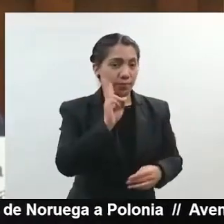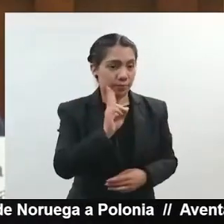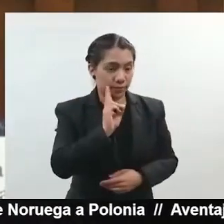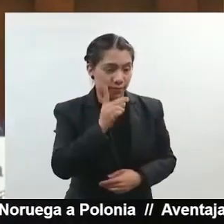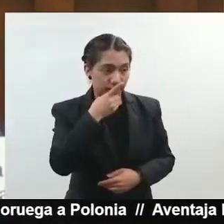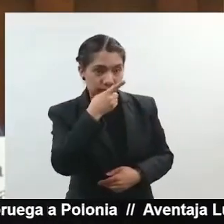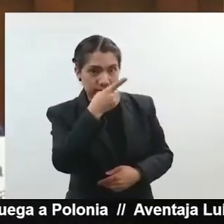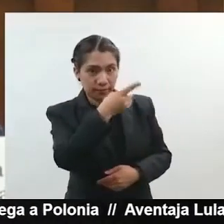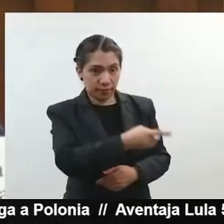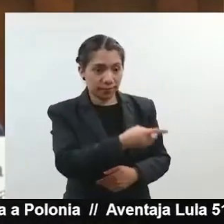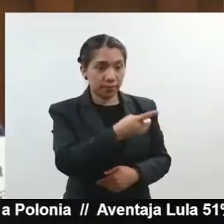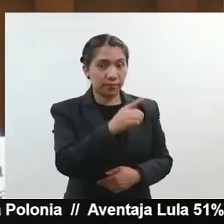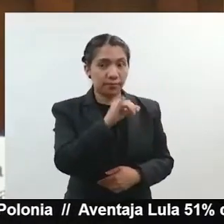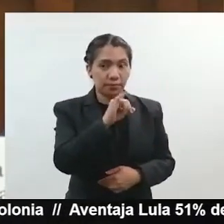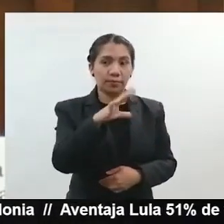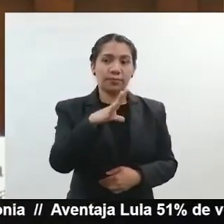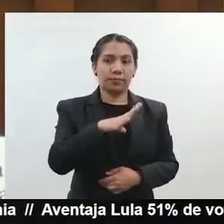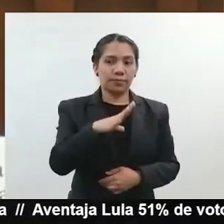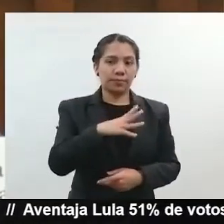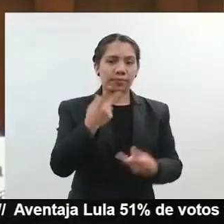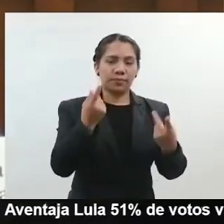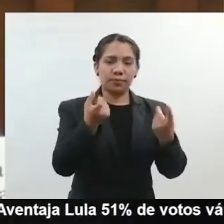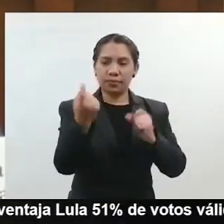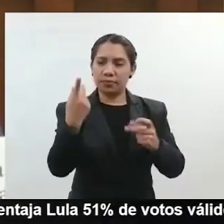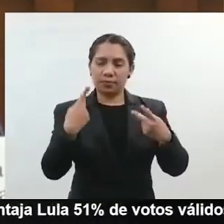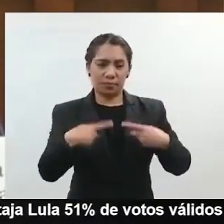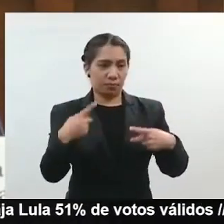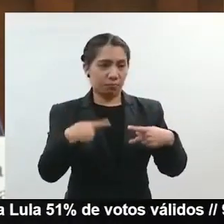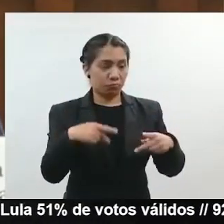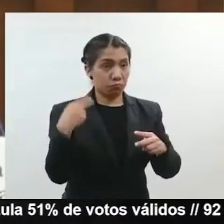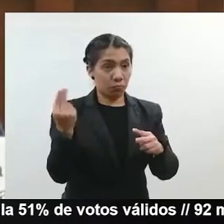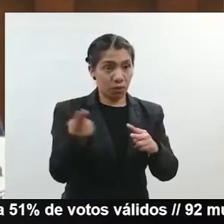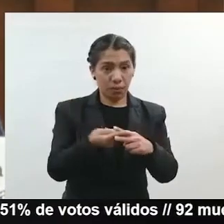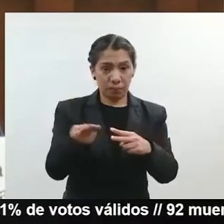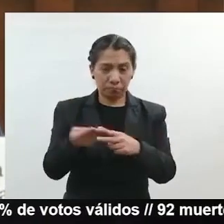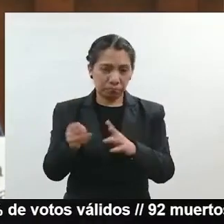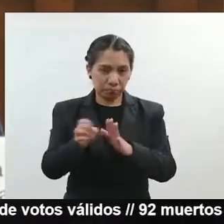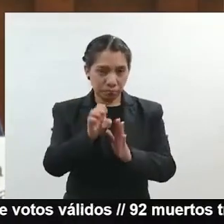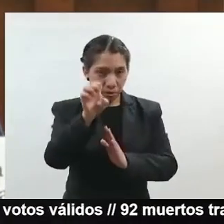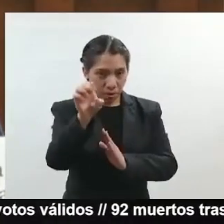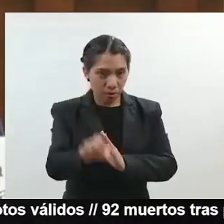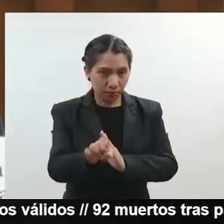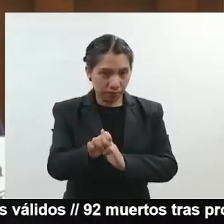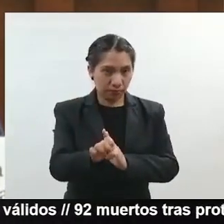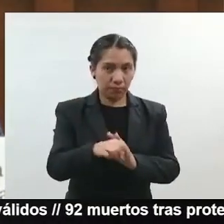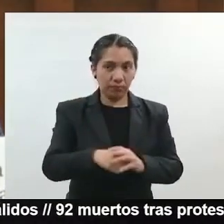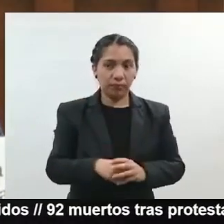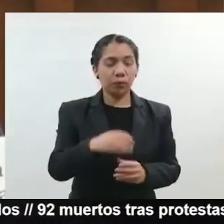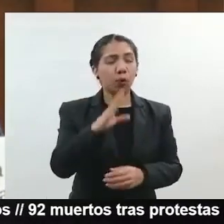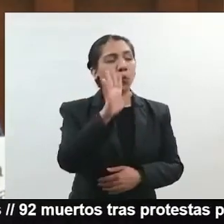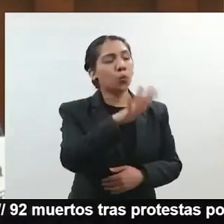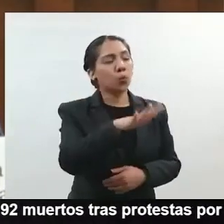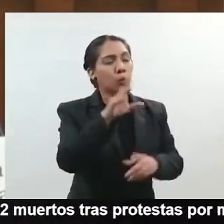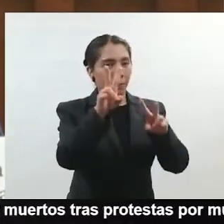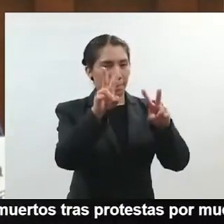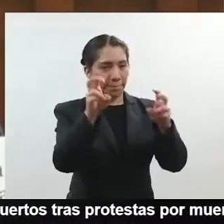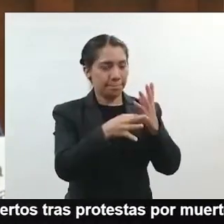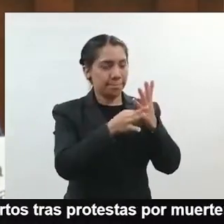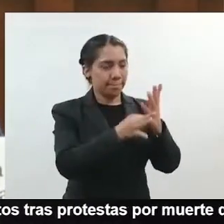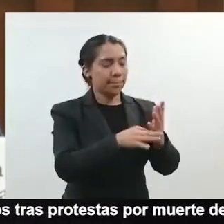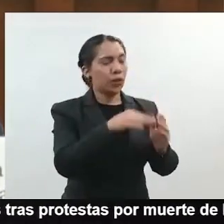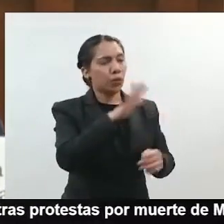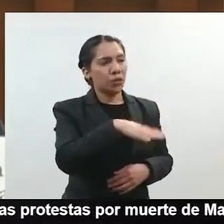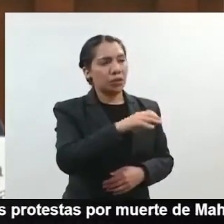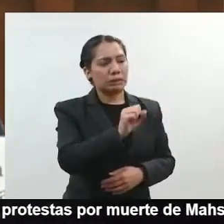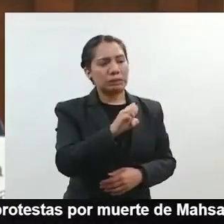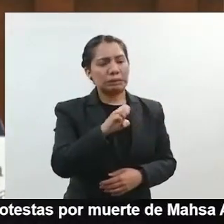personas probablemente asesinadas. Por ejemplo, carnal, dice el CEMEFO que no ha recibido nada